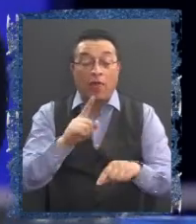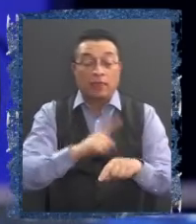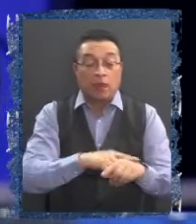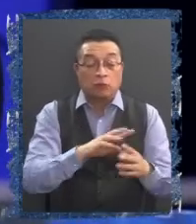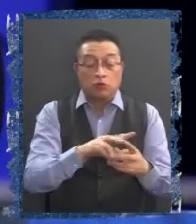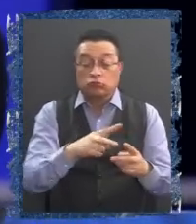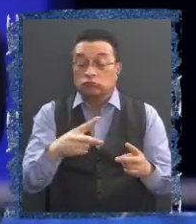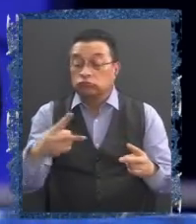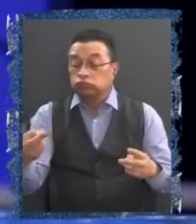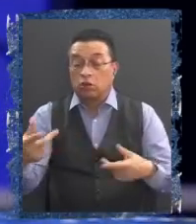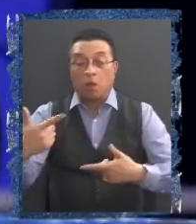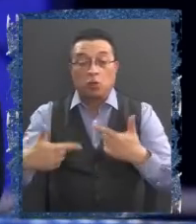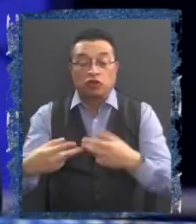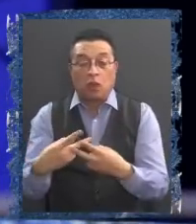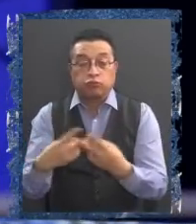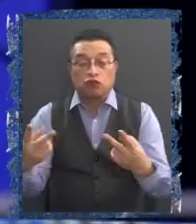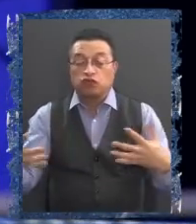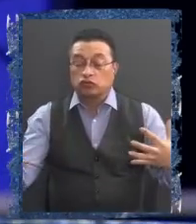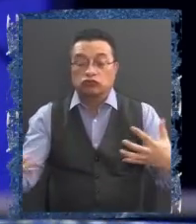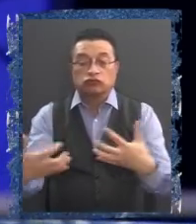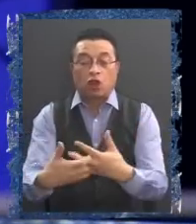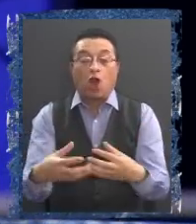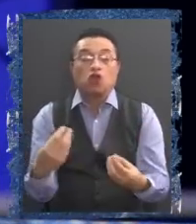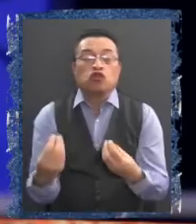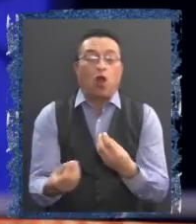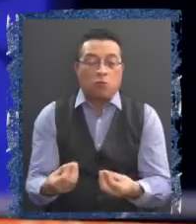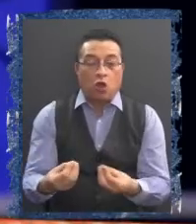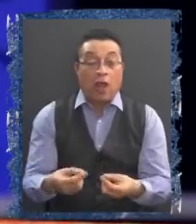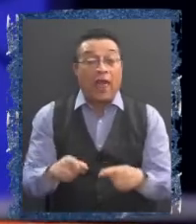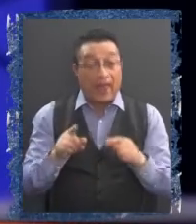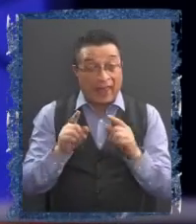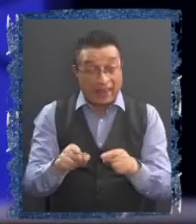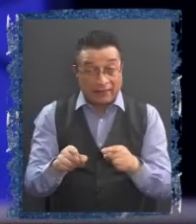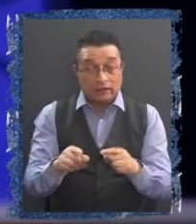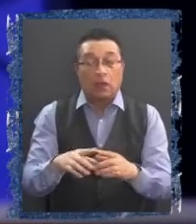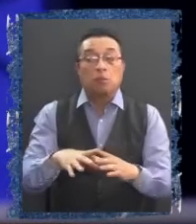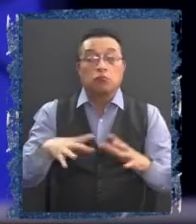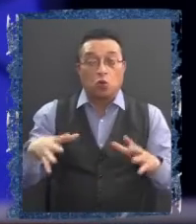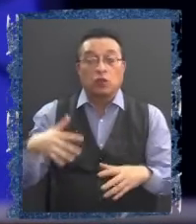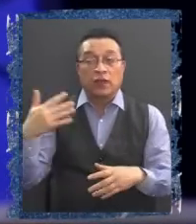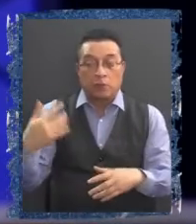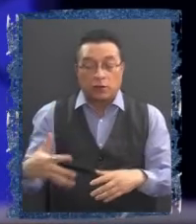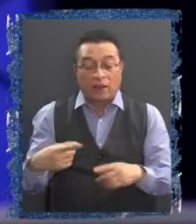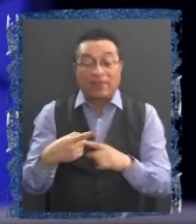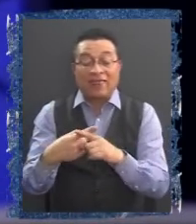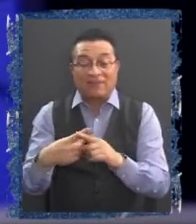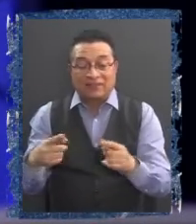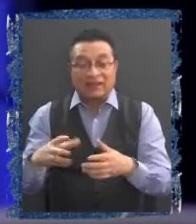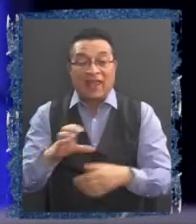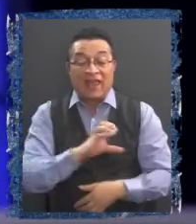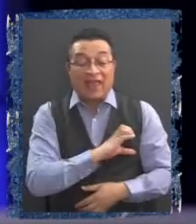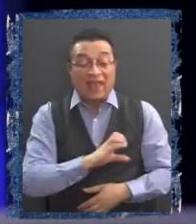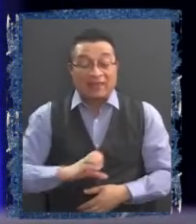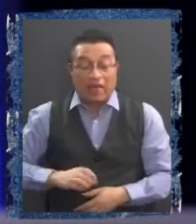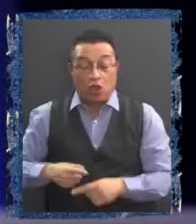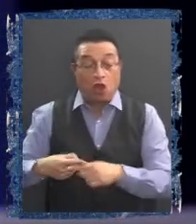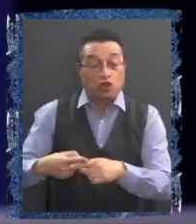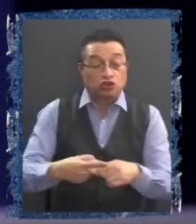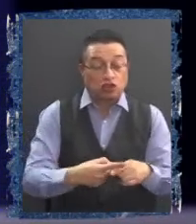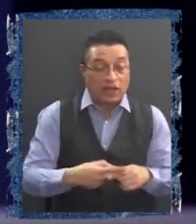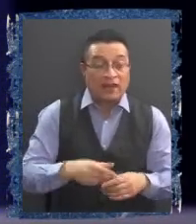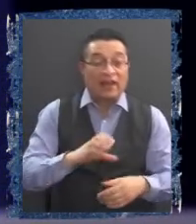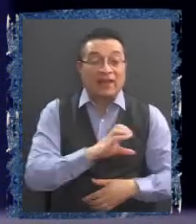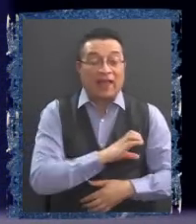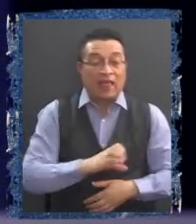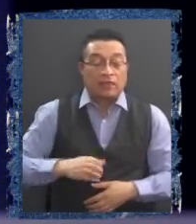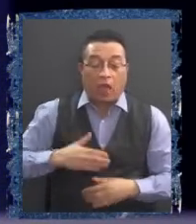políticas públicas lo público. Y ahí la cuestión es clave, es la diferencia entre el Estado social y el Estado subsidiario. El